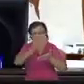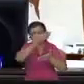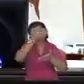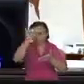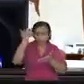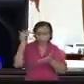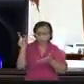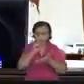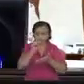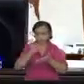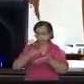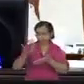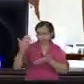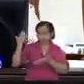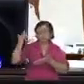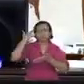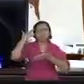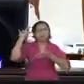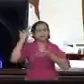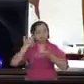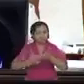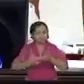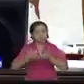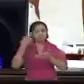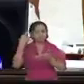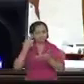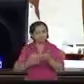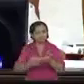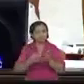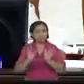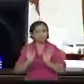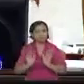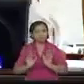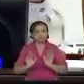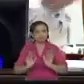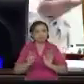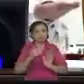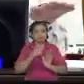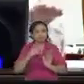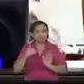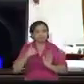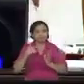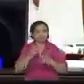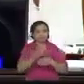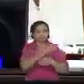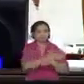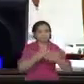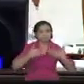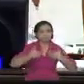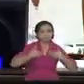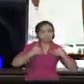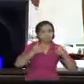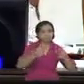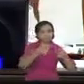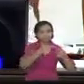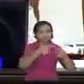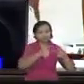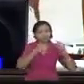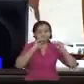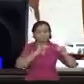Totalmente, totalmente se acuerda de lo que era el sistema de salud y lo que era el